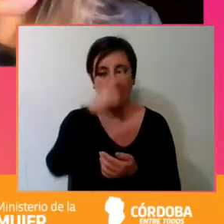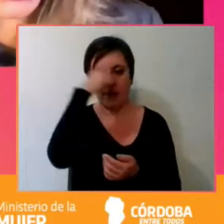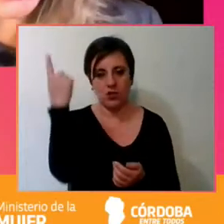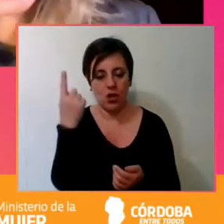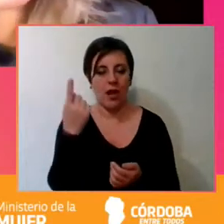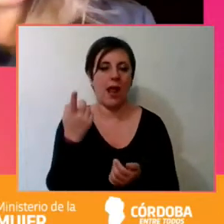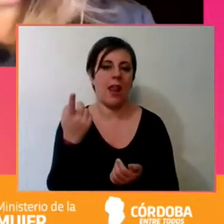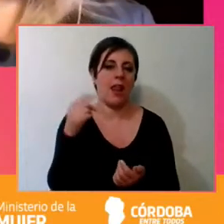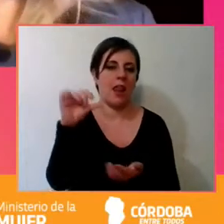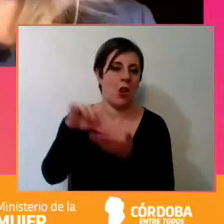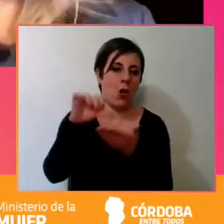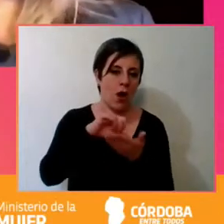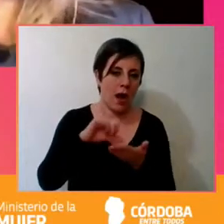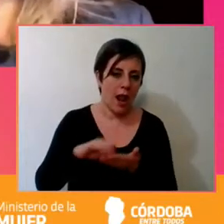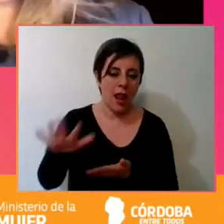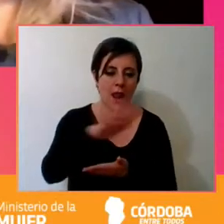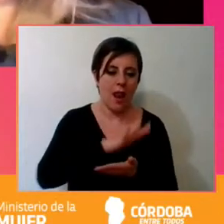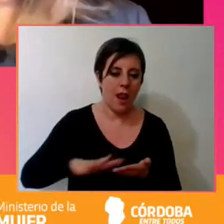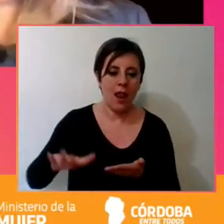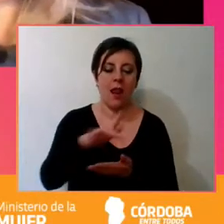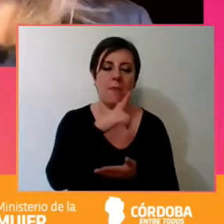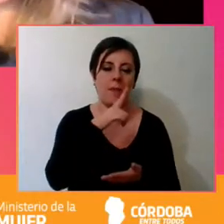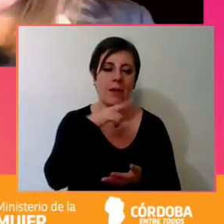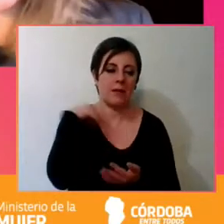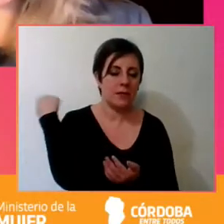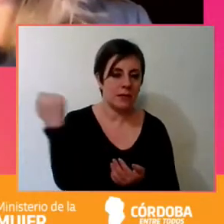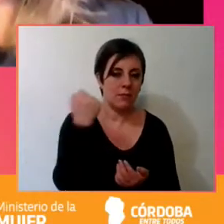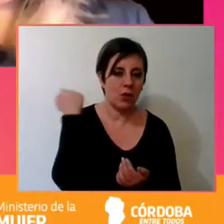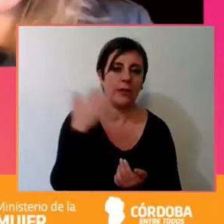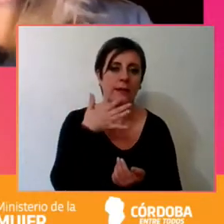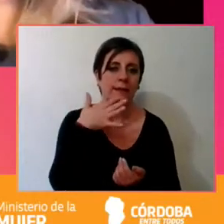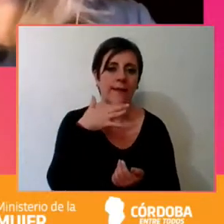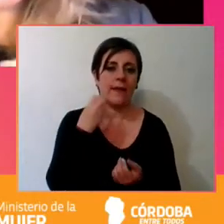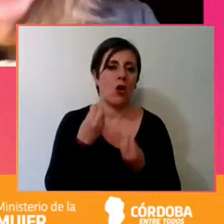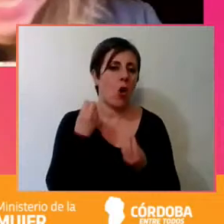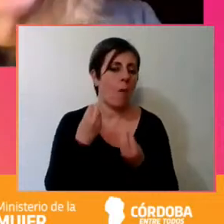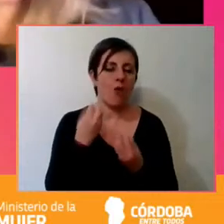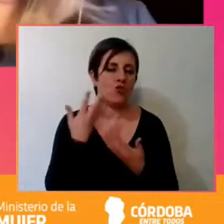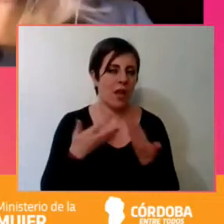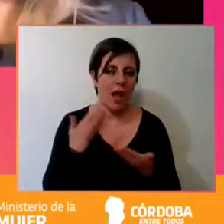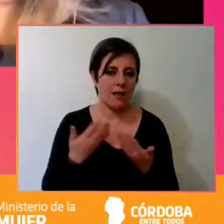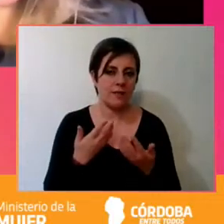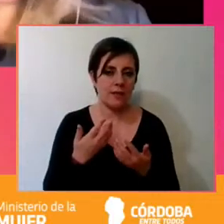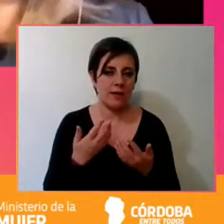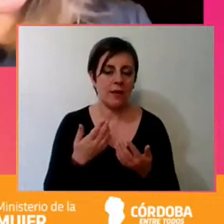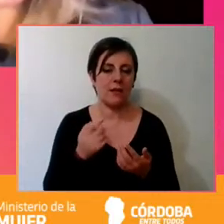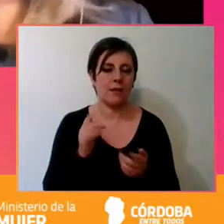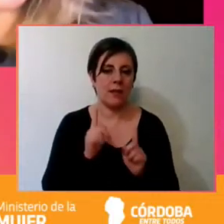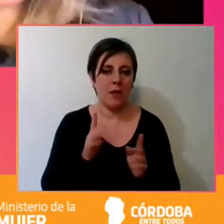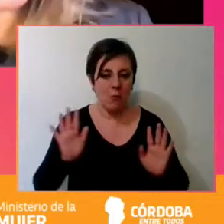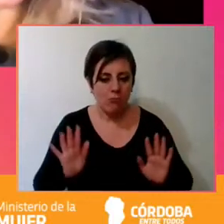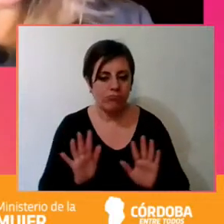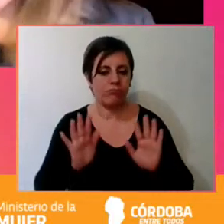lo local, y por eso me parece tan importante entender qué se hace, cómo se hace, empujar también para que podamos seguir siendo